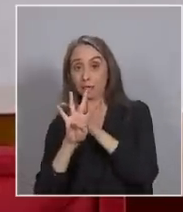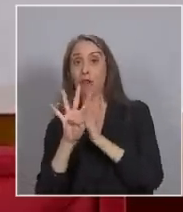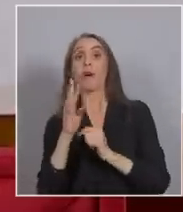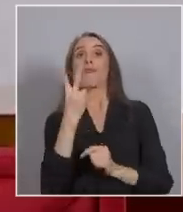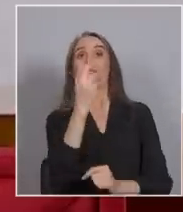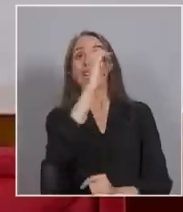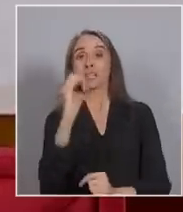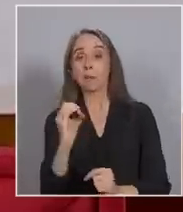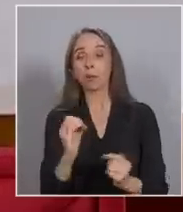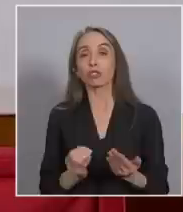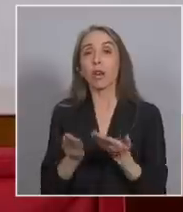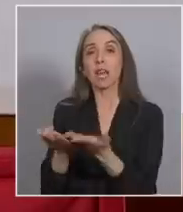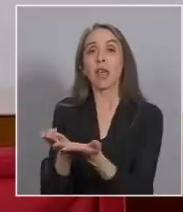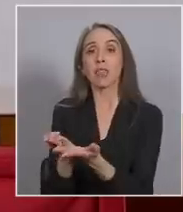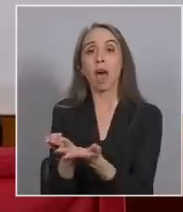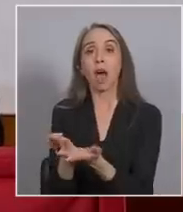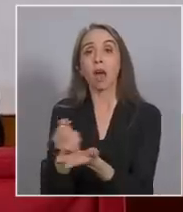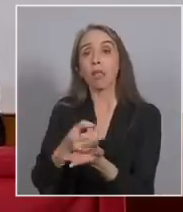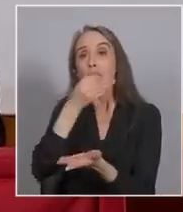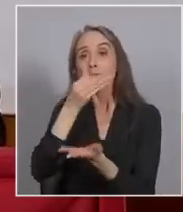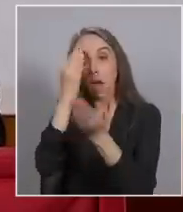20% recibe algún tipo de tratamiento.